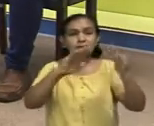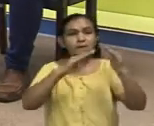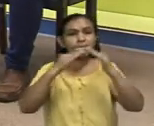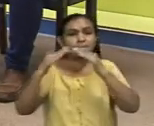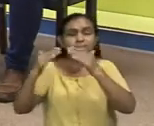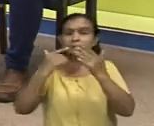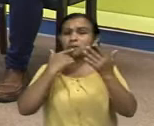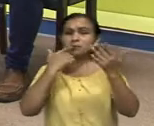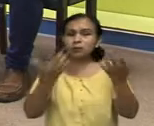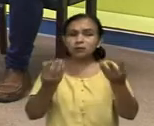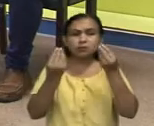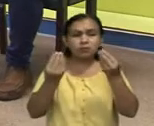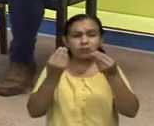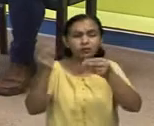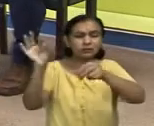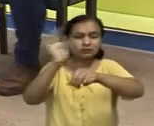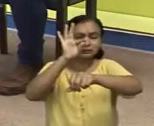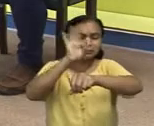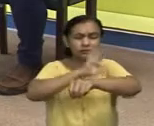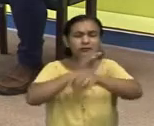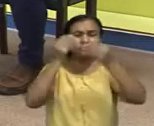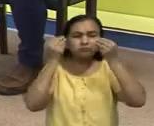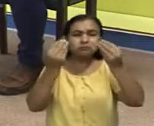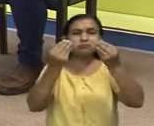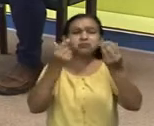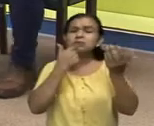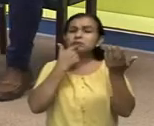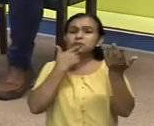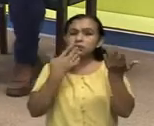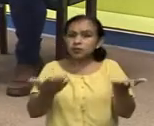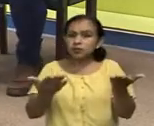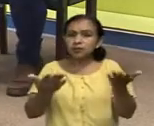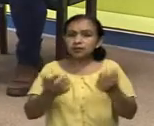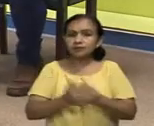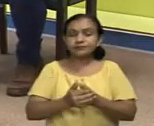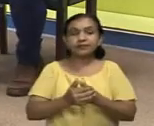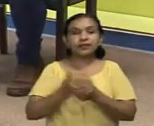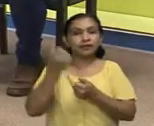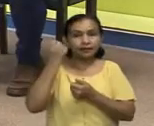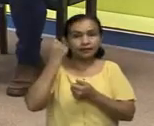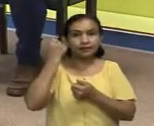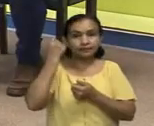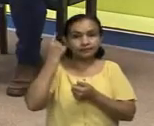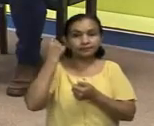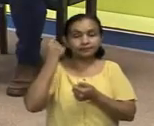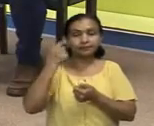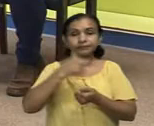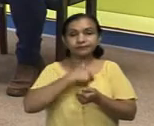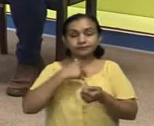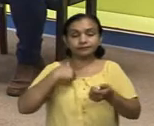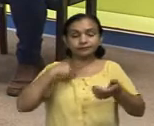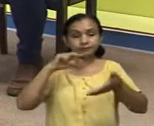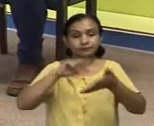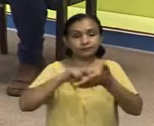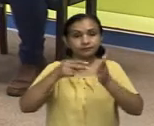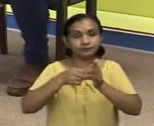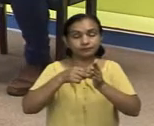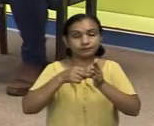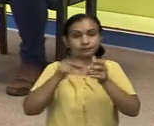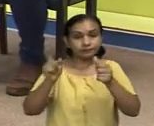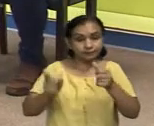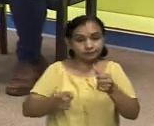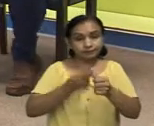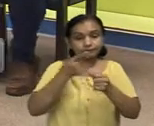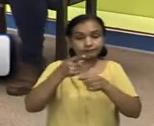hay bastante proliferación de zancudos? Bueno, primero tenemos que entender lo que es el ciclo del zancudo, la parte acuática y